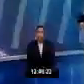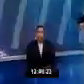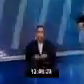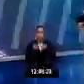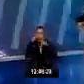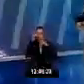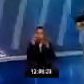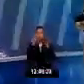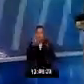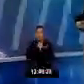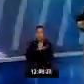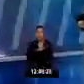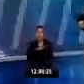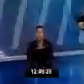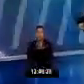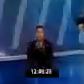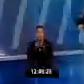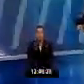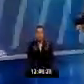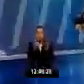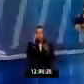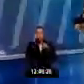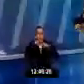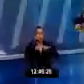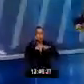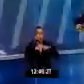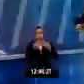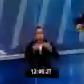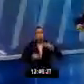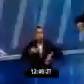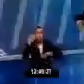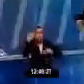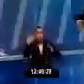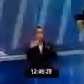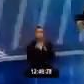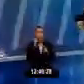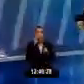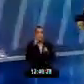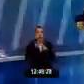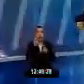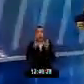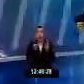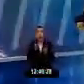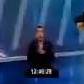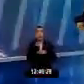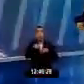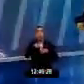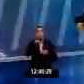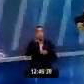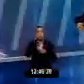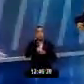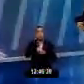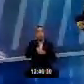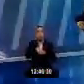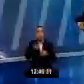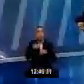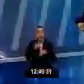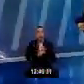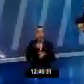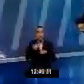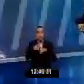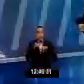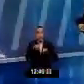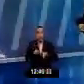con noticias amigos en la asamblea se analiza plantear un juicio político contra los integrantes del consejo nacional electoral transitorio